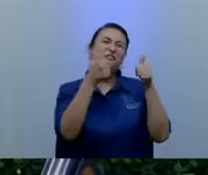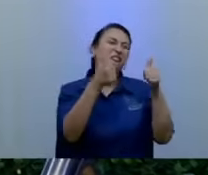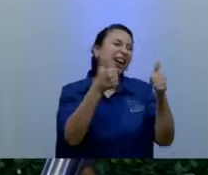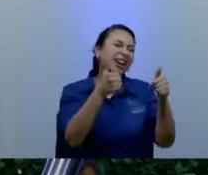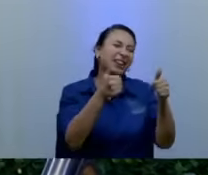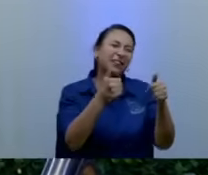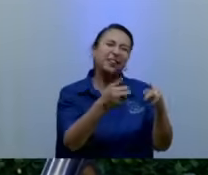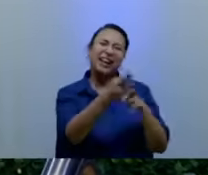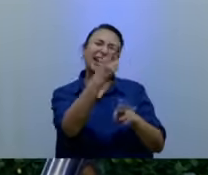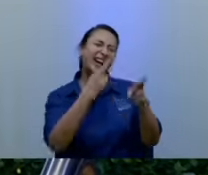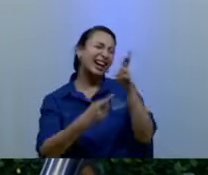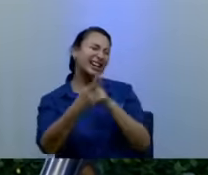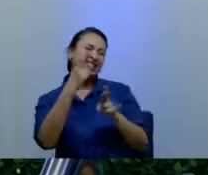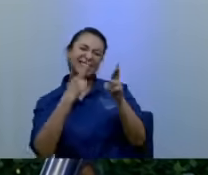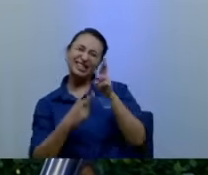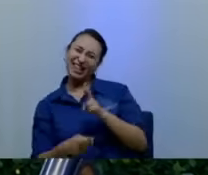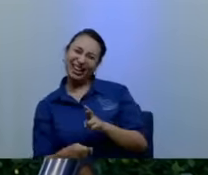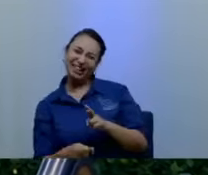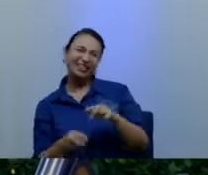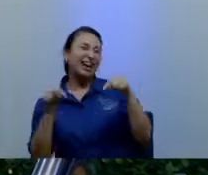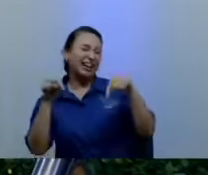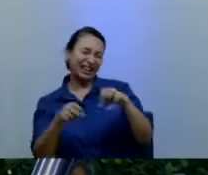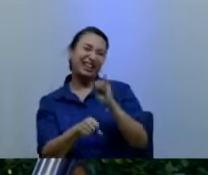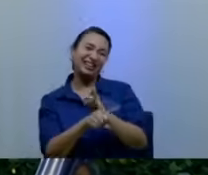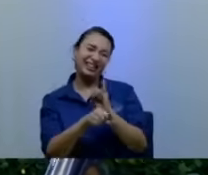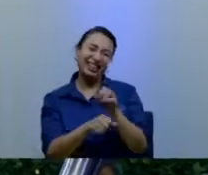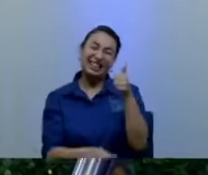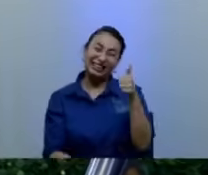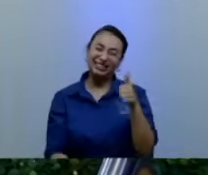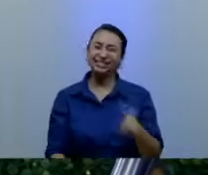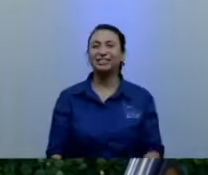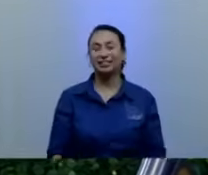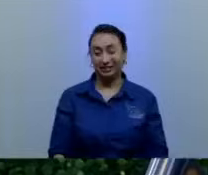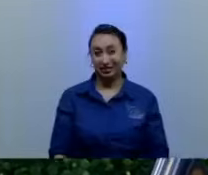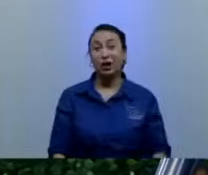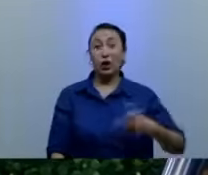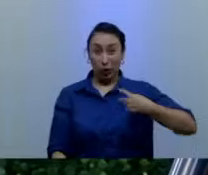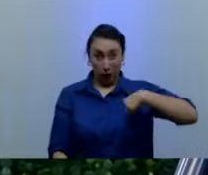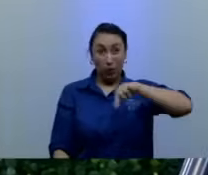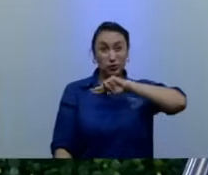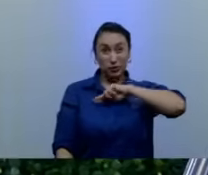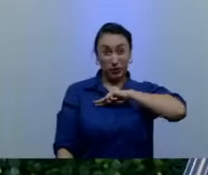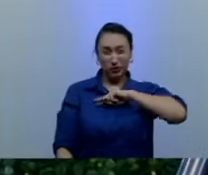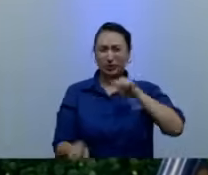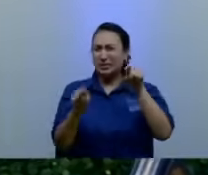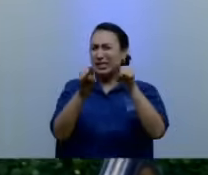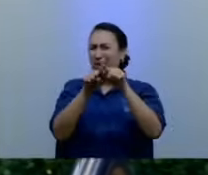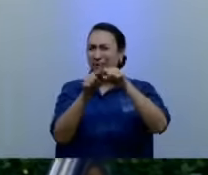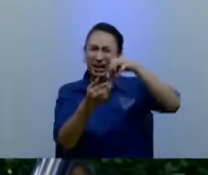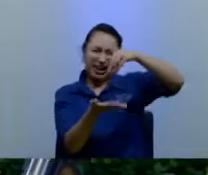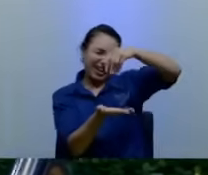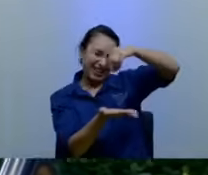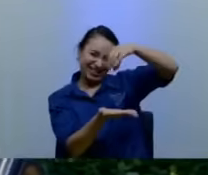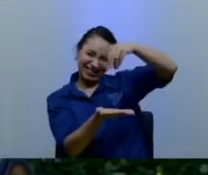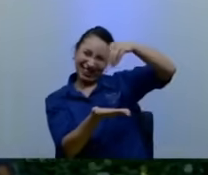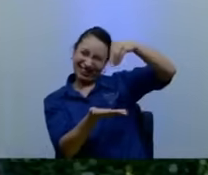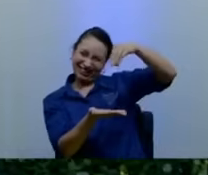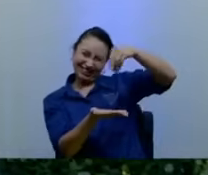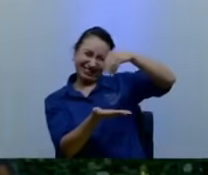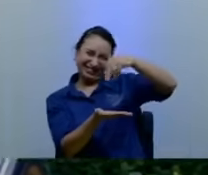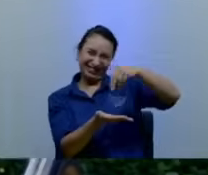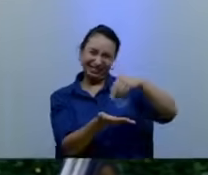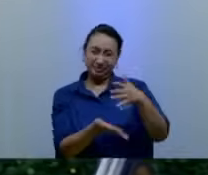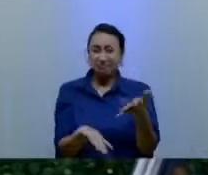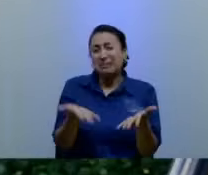pastor? Bienvenido, me decía, ¿verdad? Solo sal de este vecindario y del mundo entero, hombre. Aunque por internet a